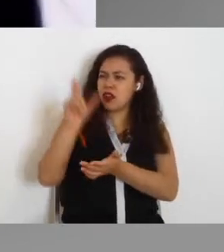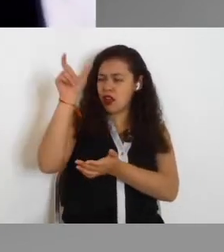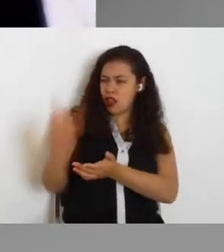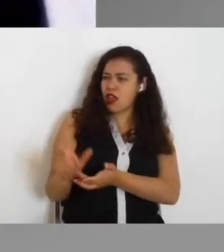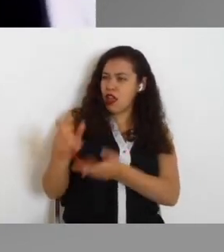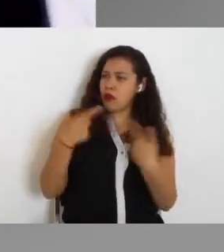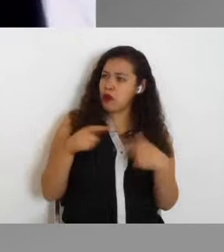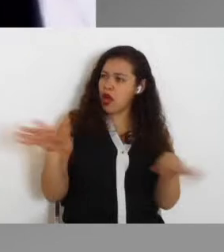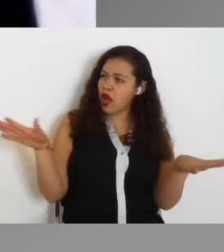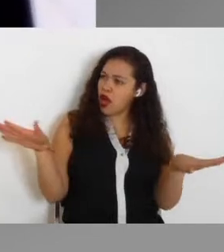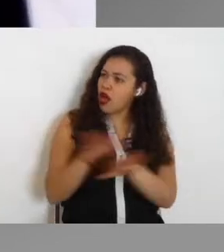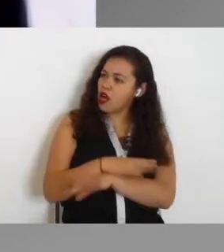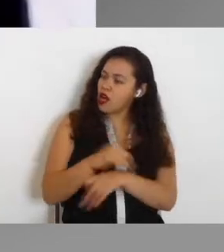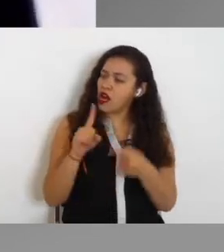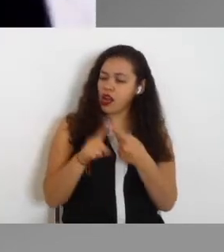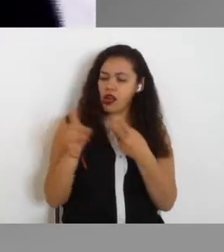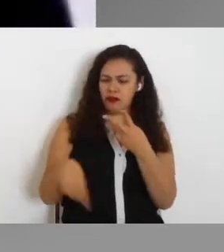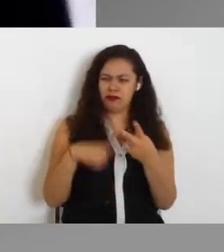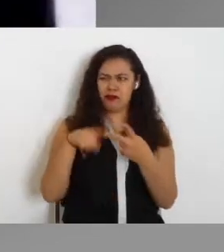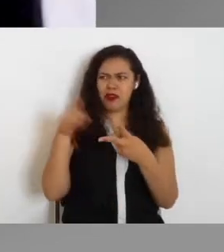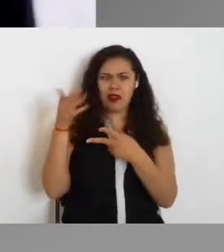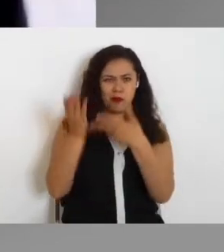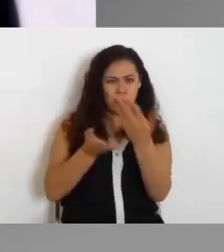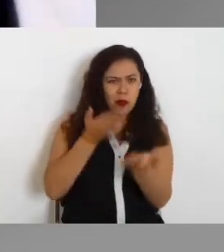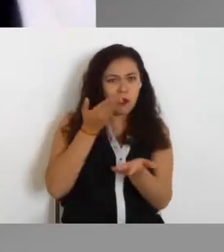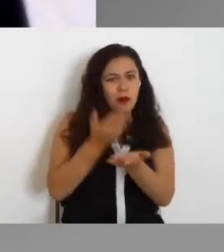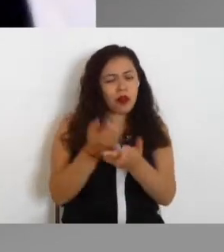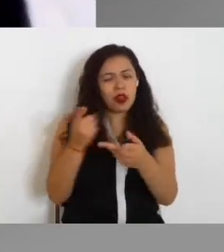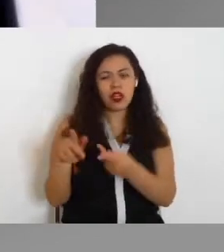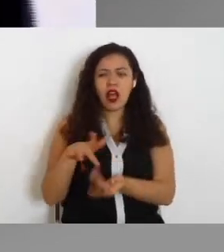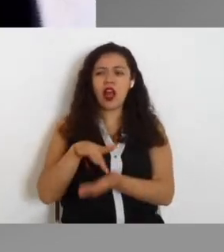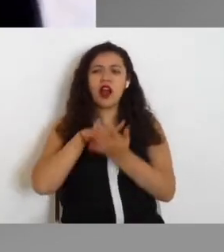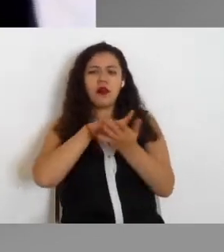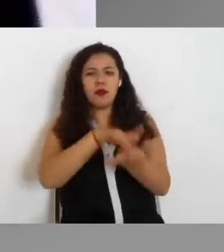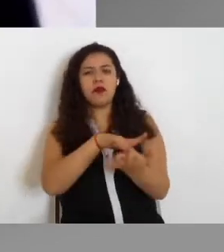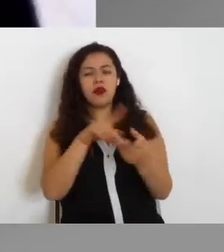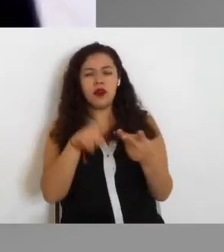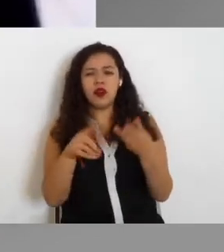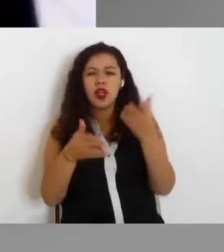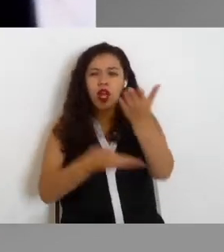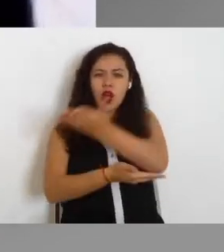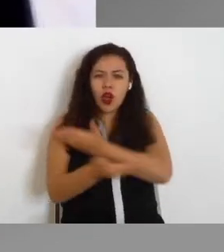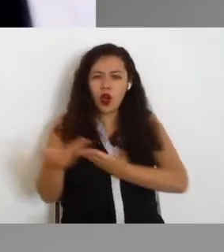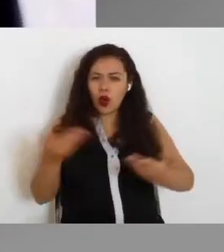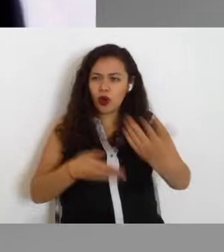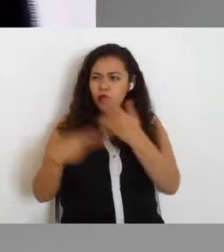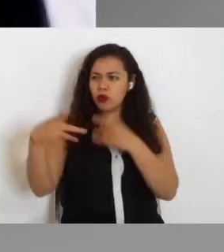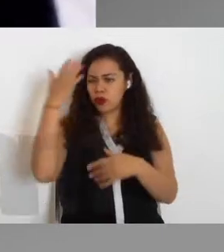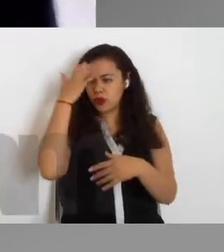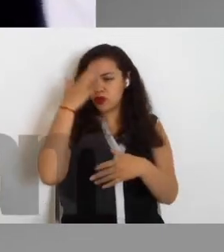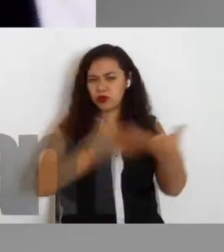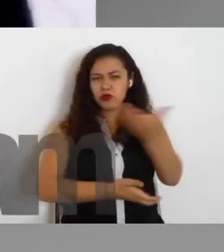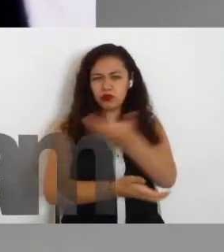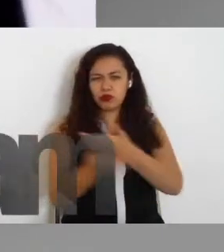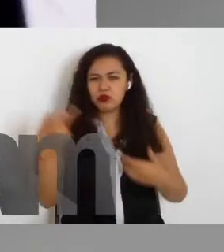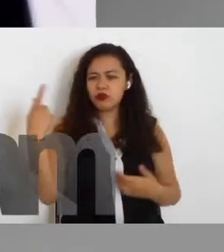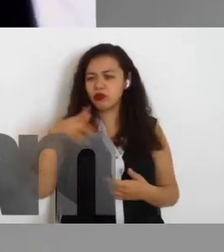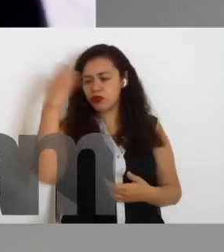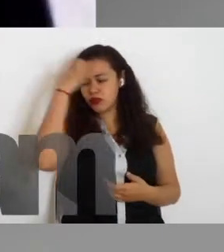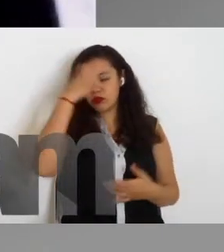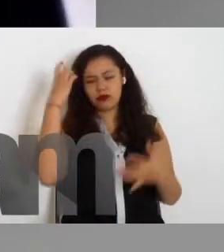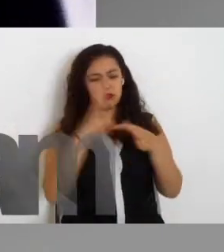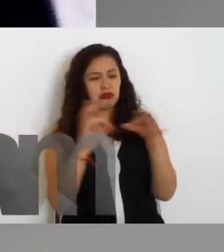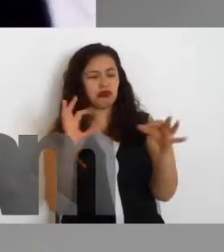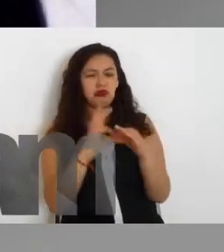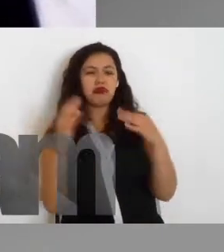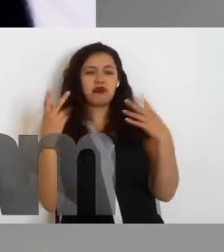cambio, como una persona que propone, que contribuye, que comparte su conocimiento, sus experiencias de vida y